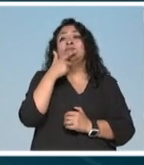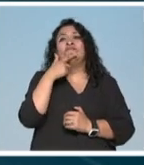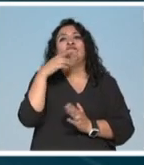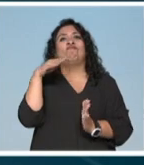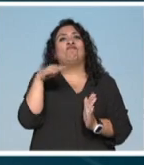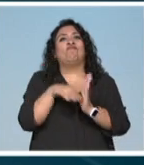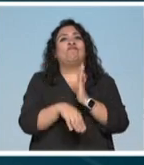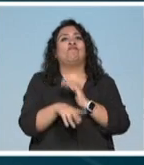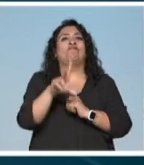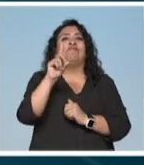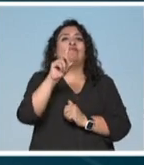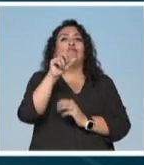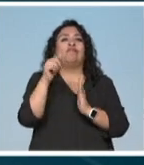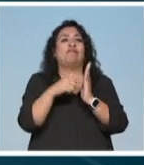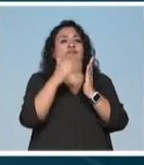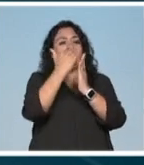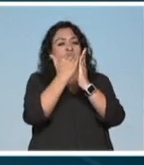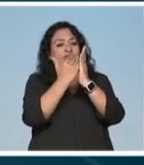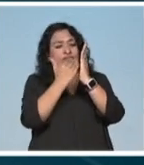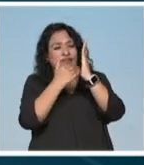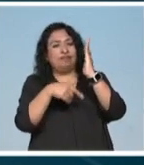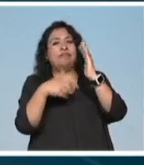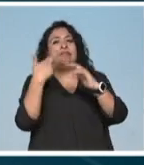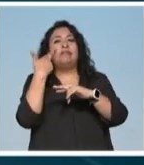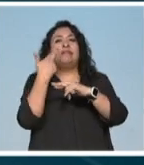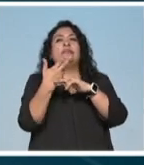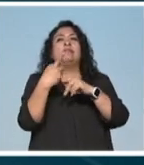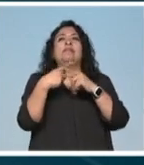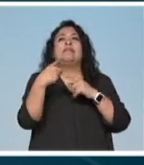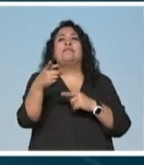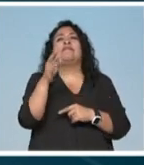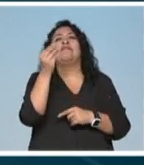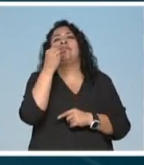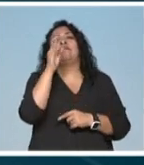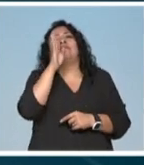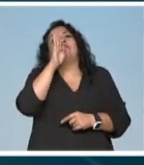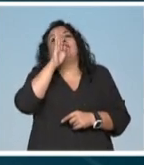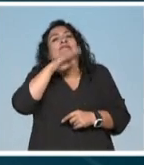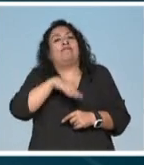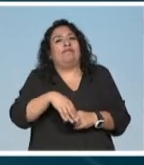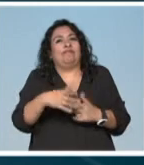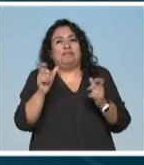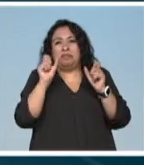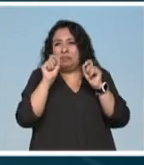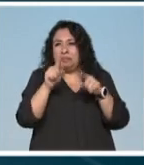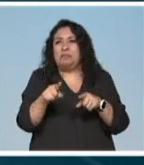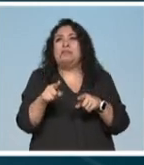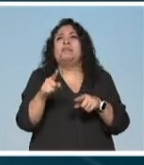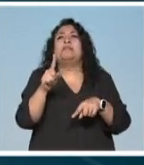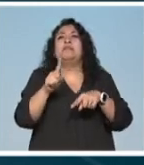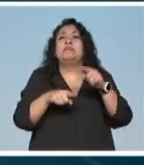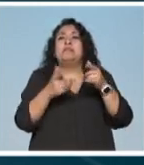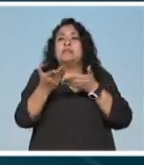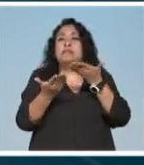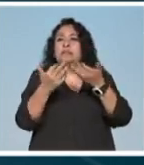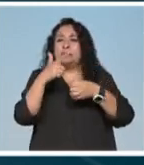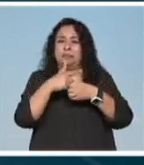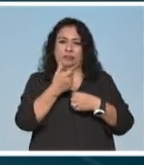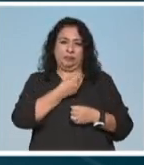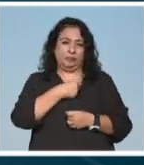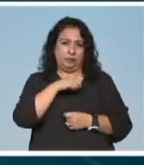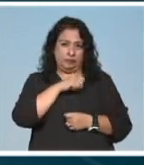caído 30 lugares y responsabilizan de esto a la mala dieta nacional, así como a los recortes en el Servicio Nacional de